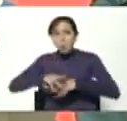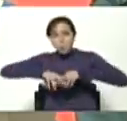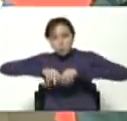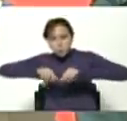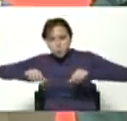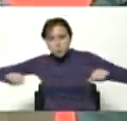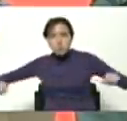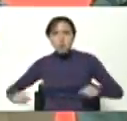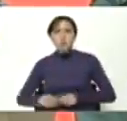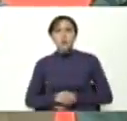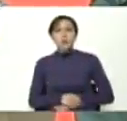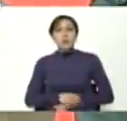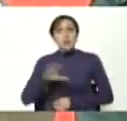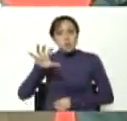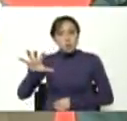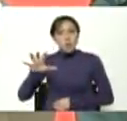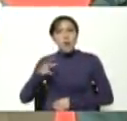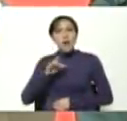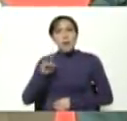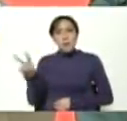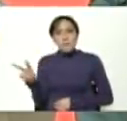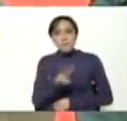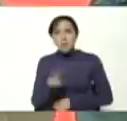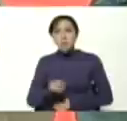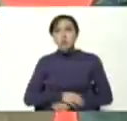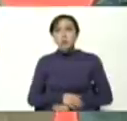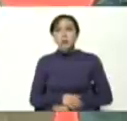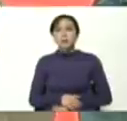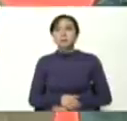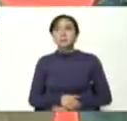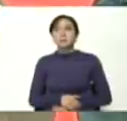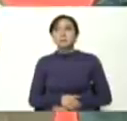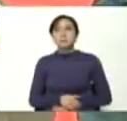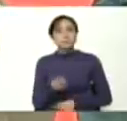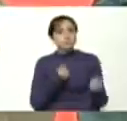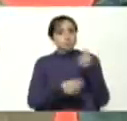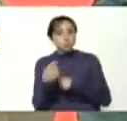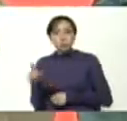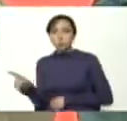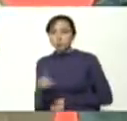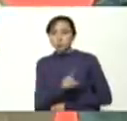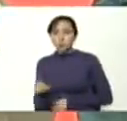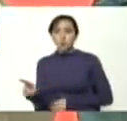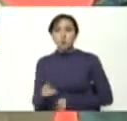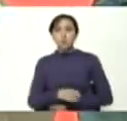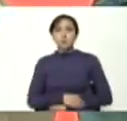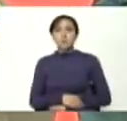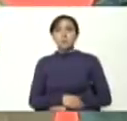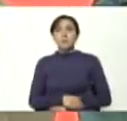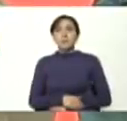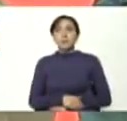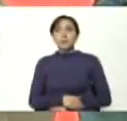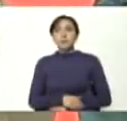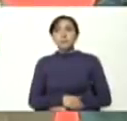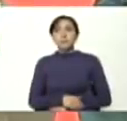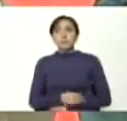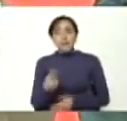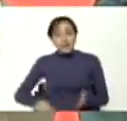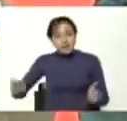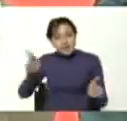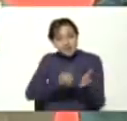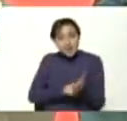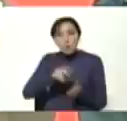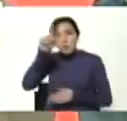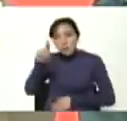y soberanía de la nación, lo cual no es negociable, reiterando contundentemente que